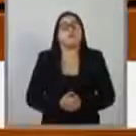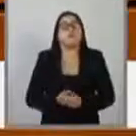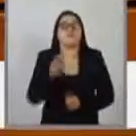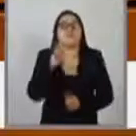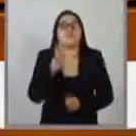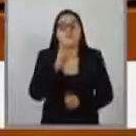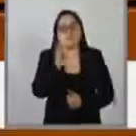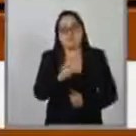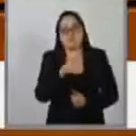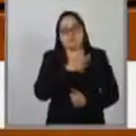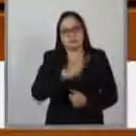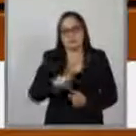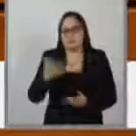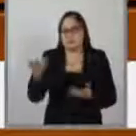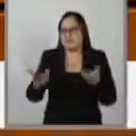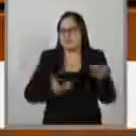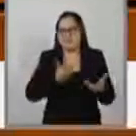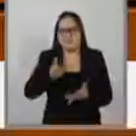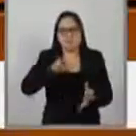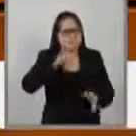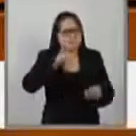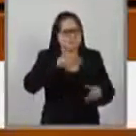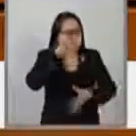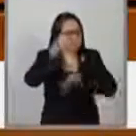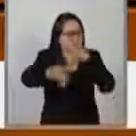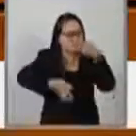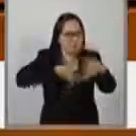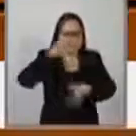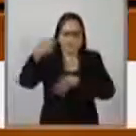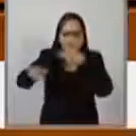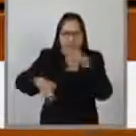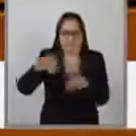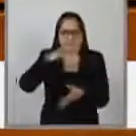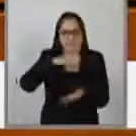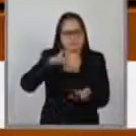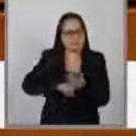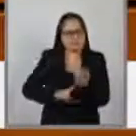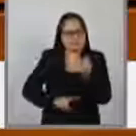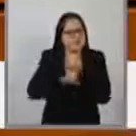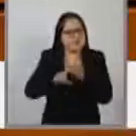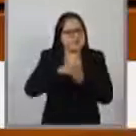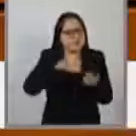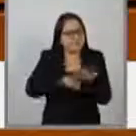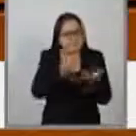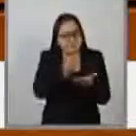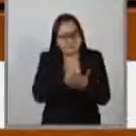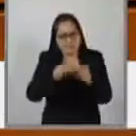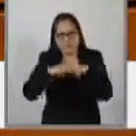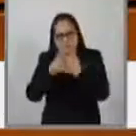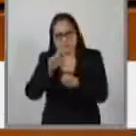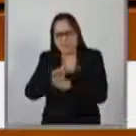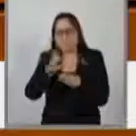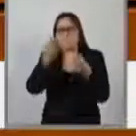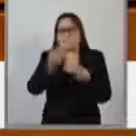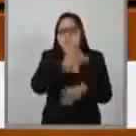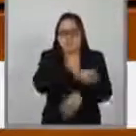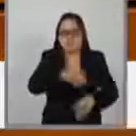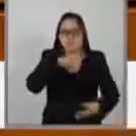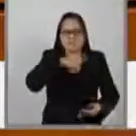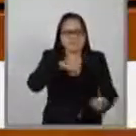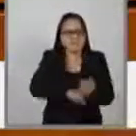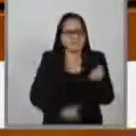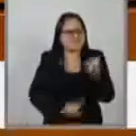gran polémica por las propias implicaciones sociales y económicas, donde miles de familias ya se están viendo